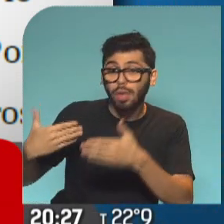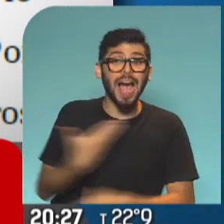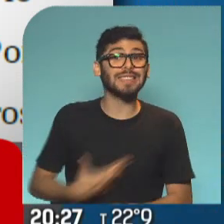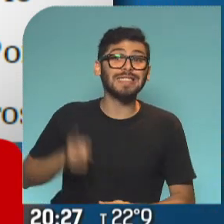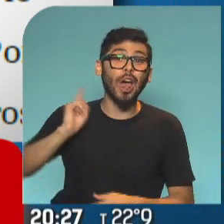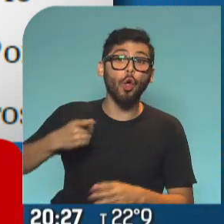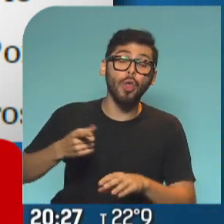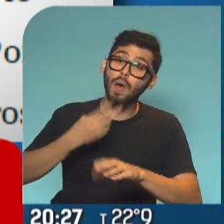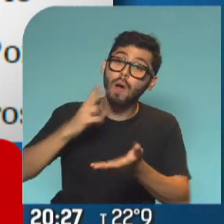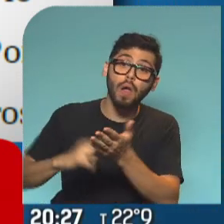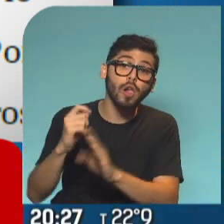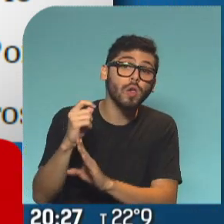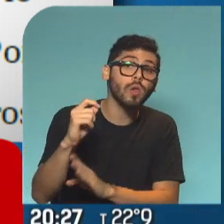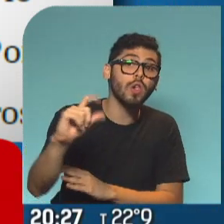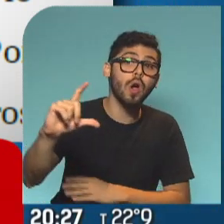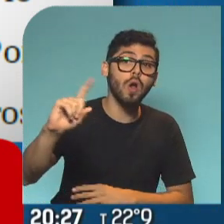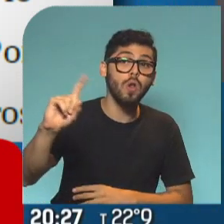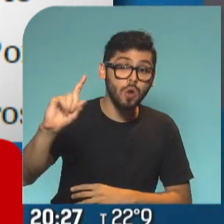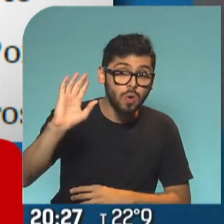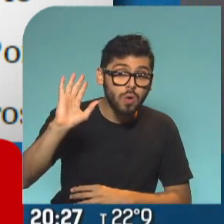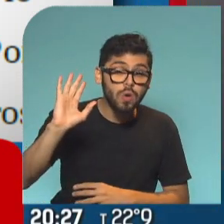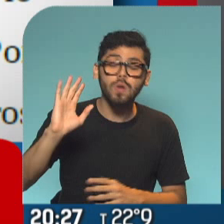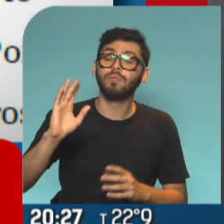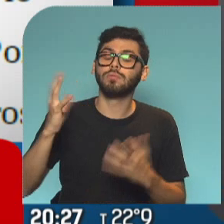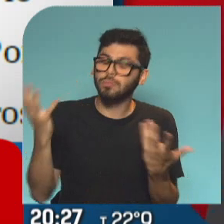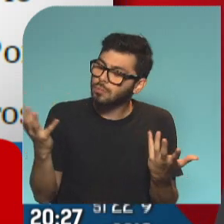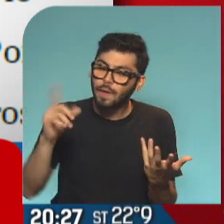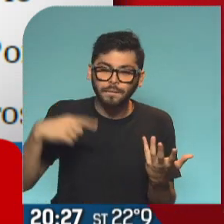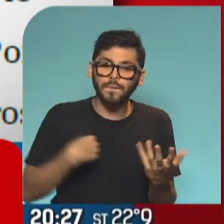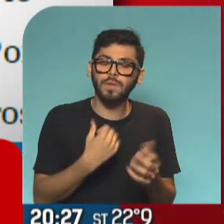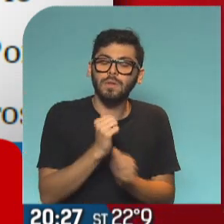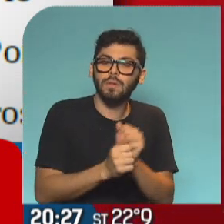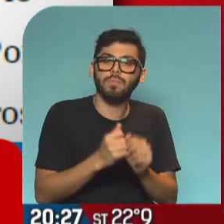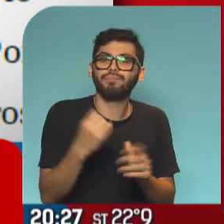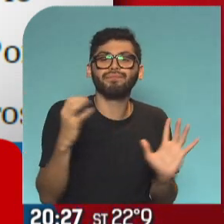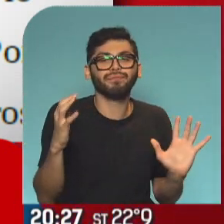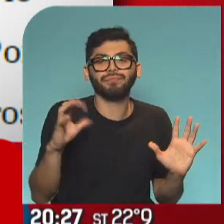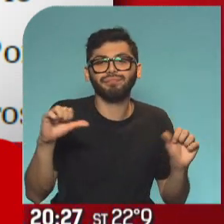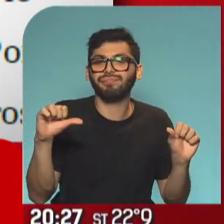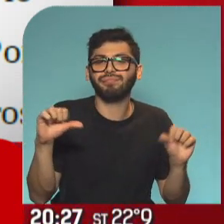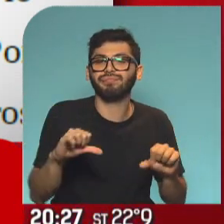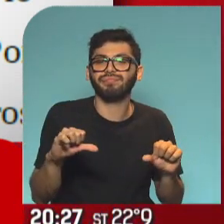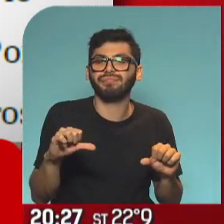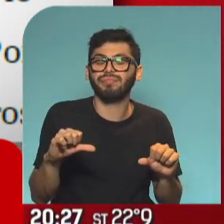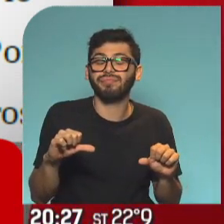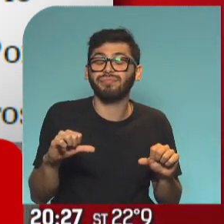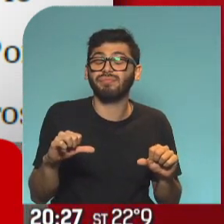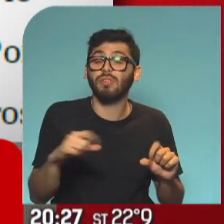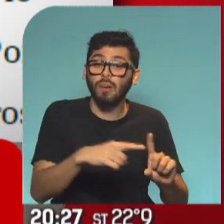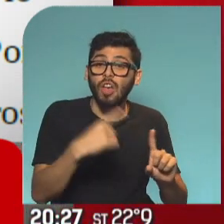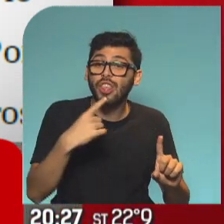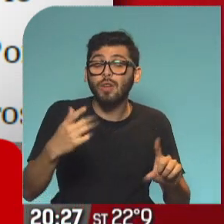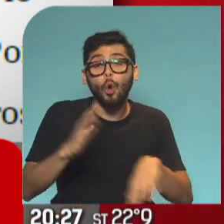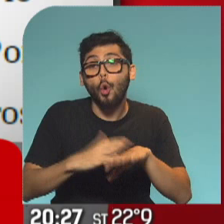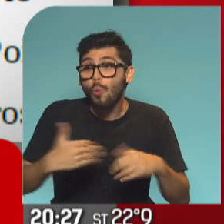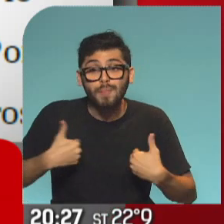como parte de su política energética impactó negativamente en el sector de energía eléctrica es decir la culpa del gobierno porque nos